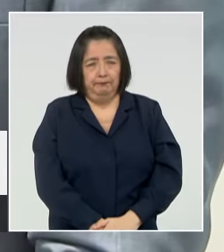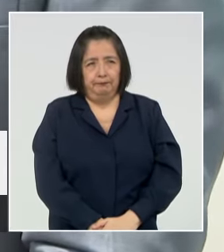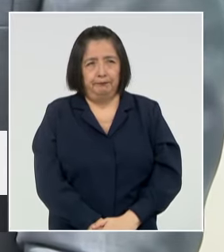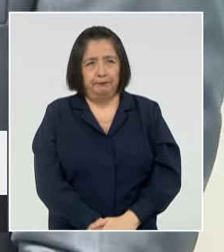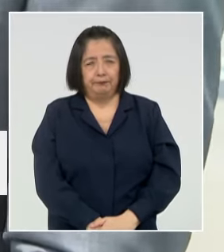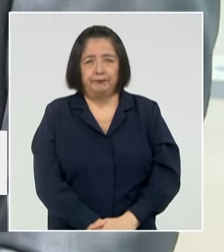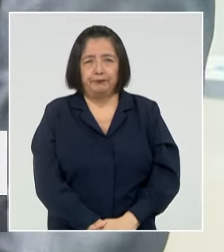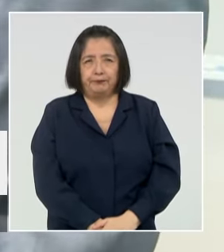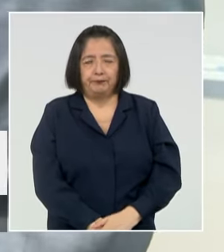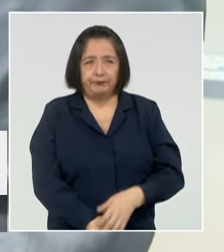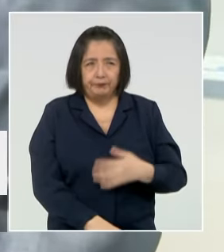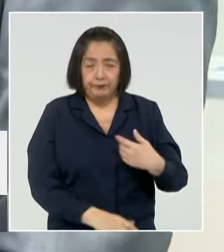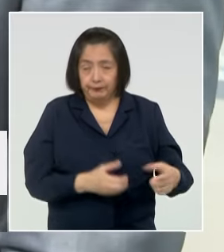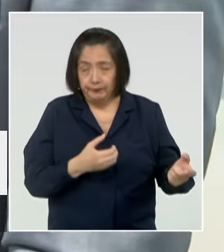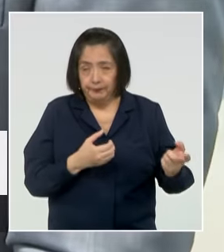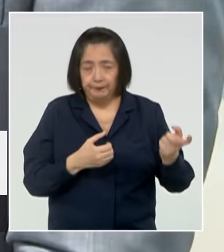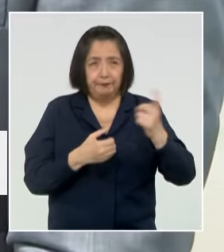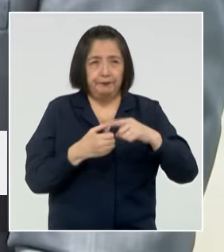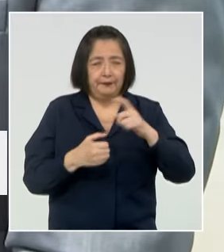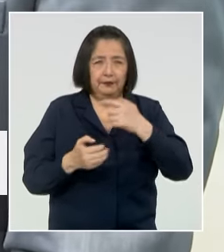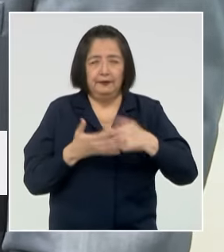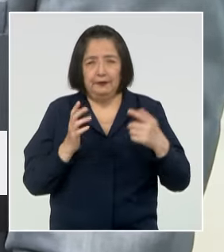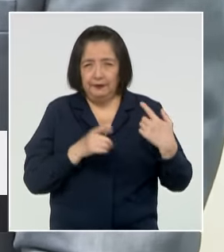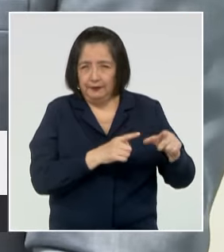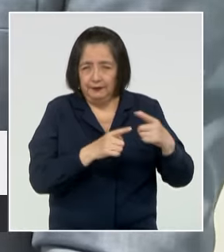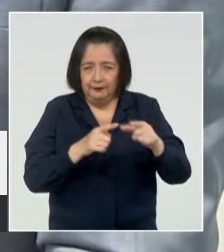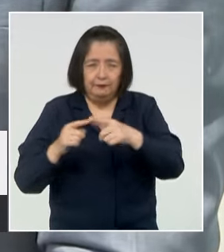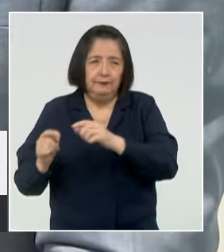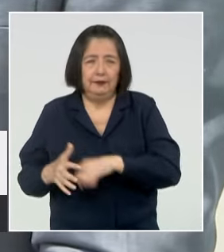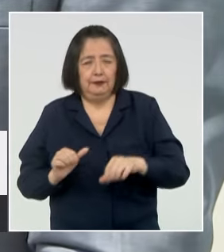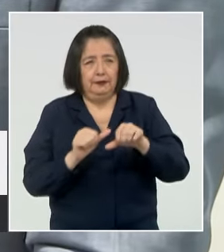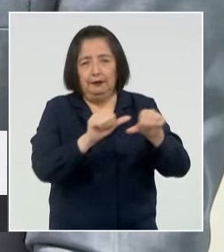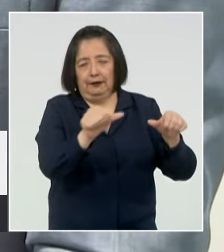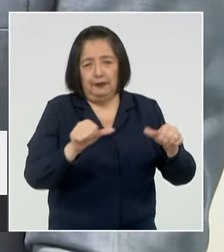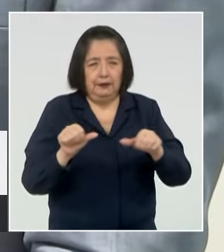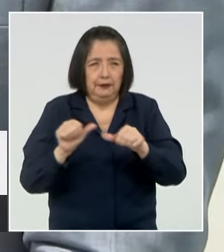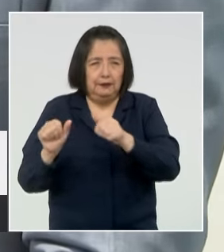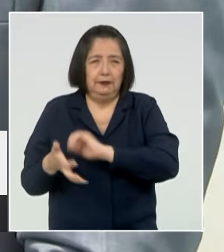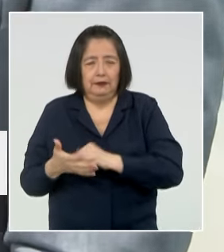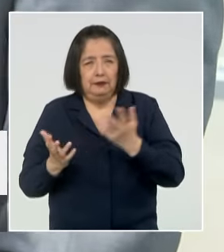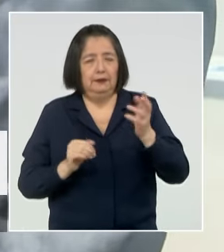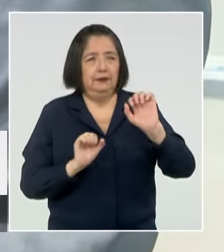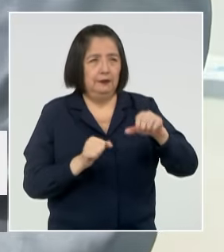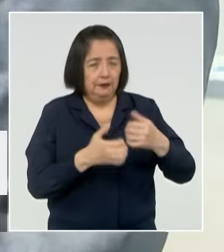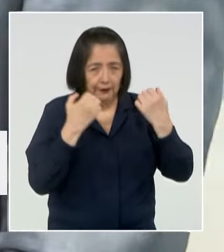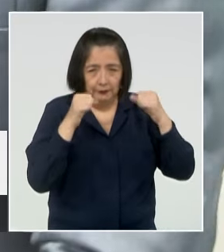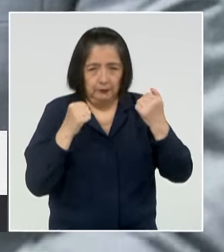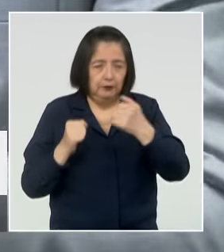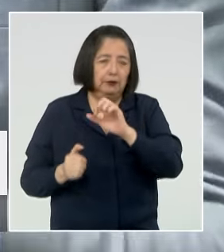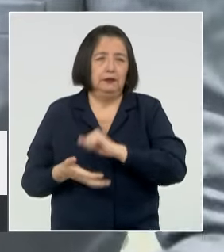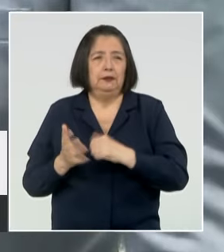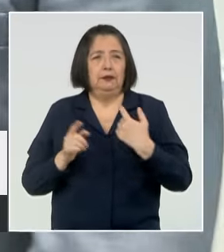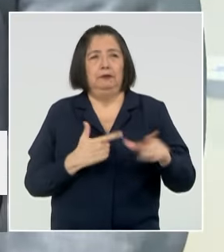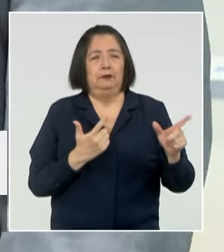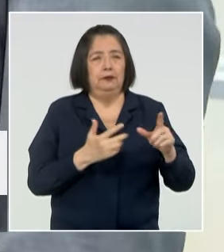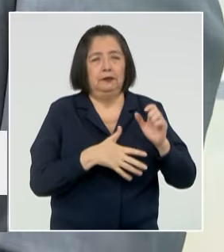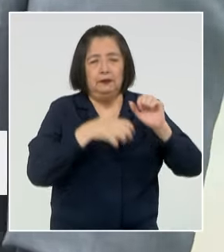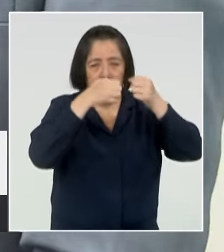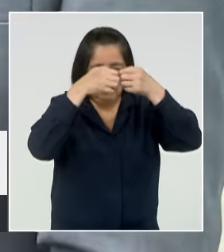de participación desde las áreas técnicas, desde las áreas deportivas,